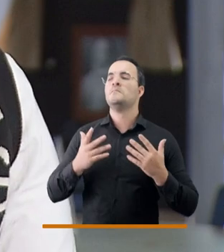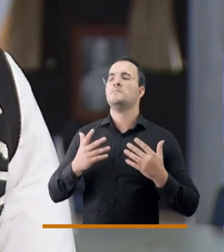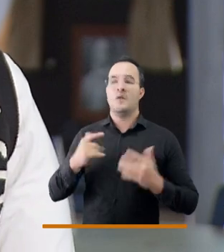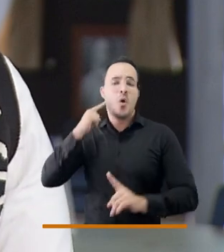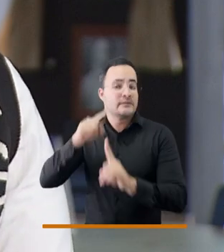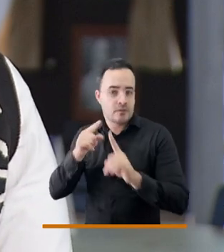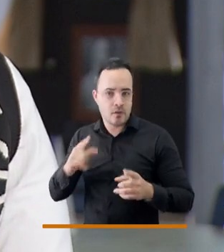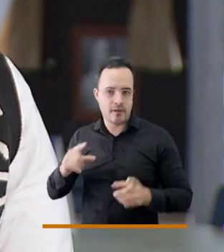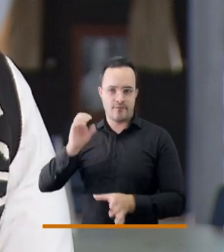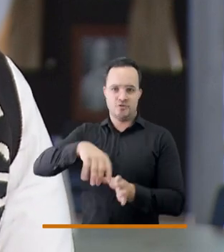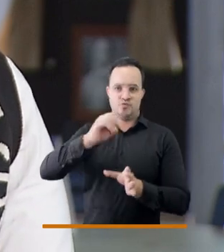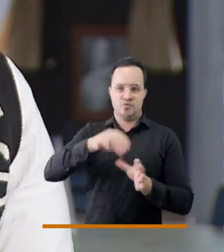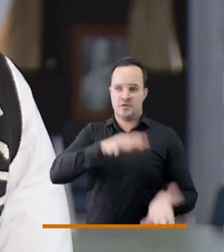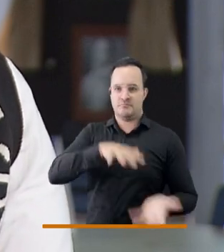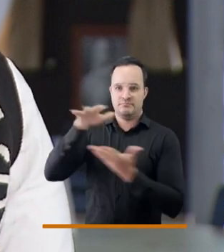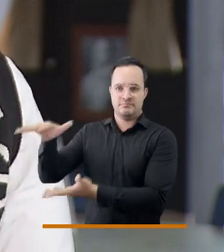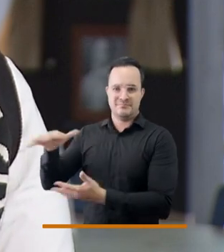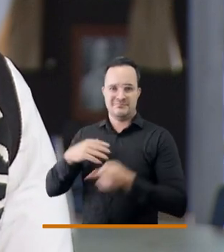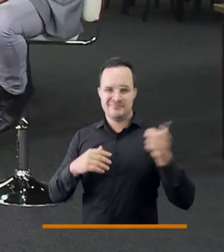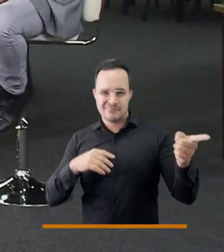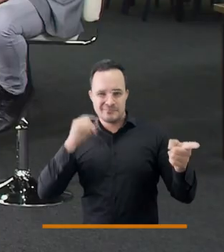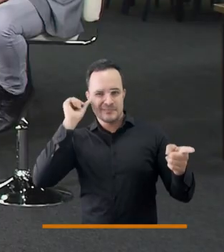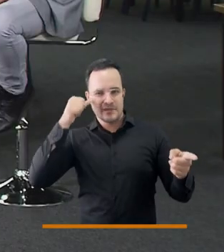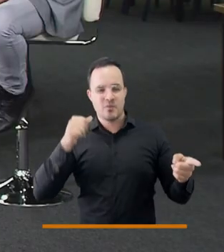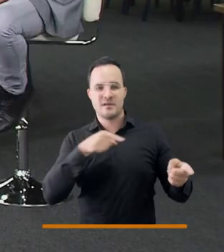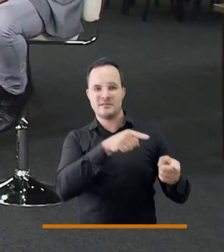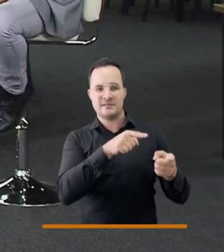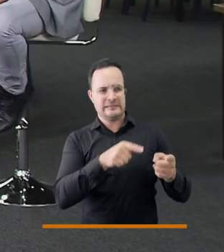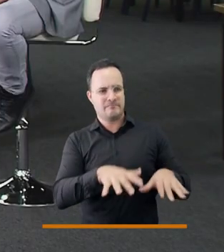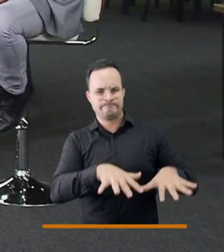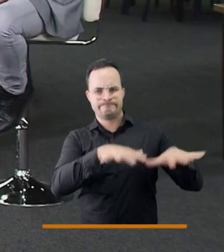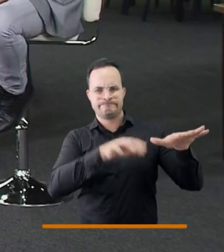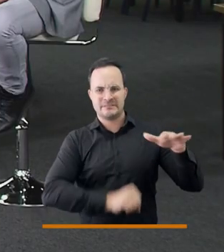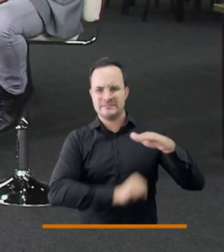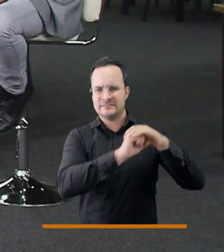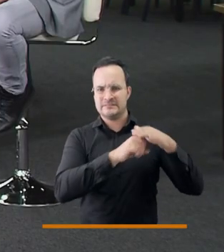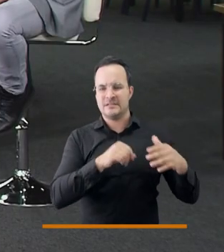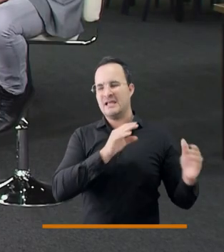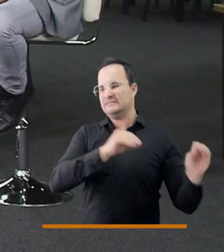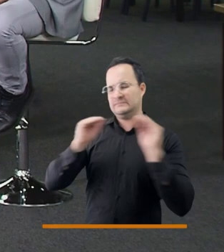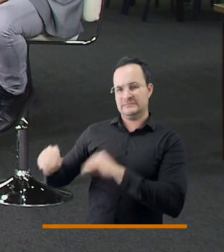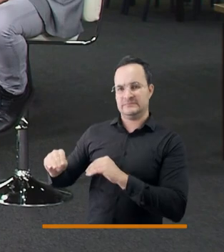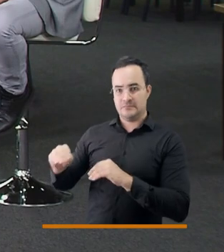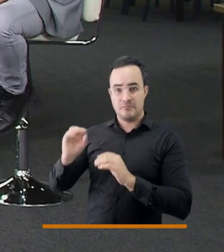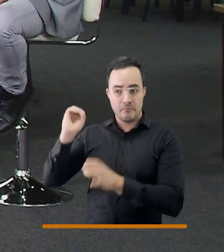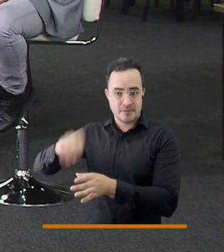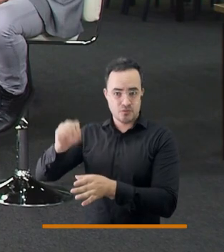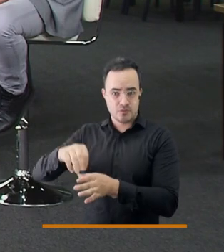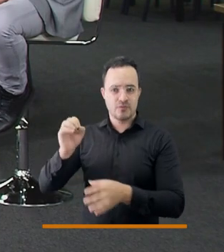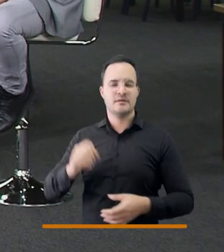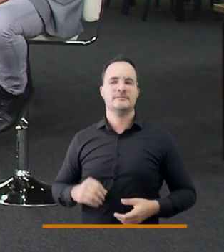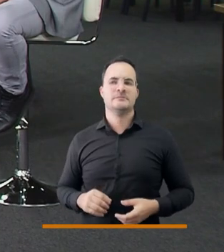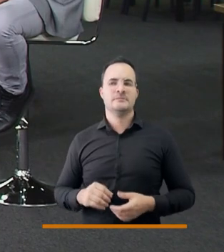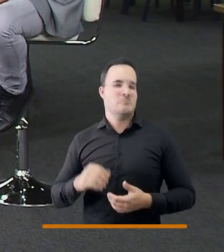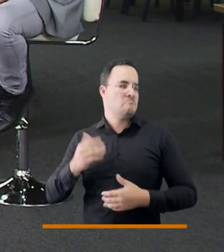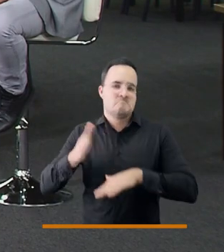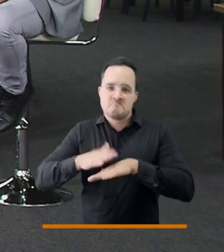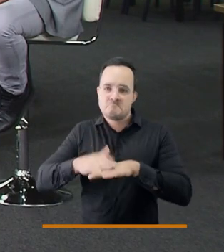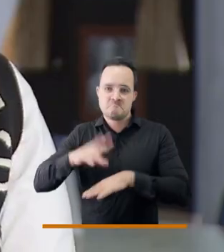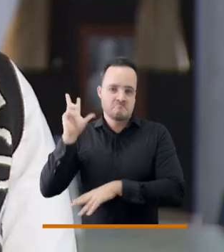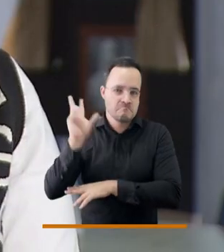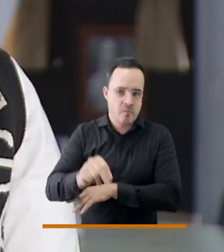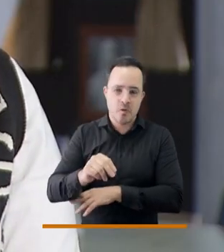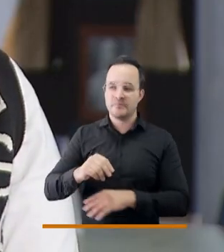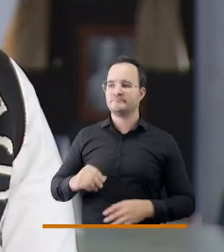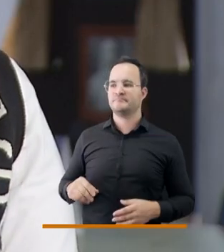inclusive, iba a reemplazar como el relleno de la curva de ruedas, y tampoco fue aprobado y tampoco tuvo licencia ambiental por parte de